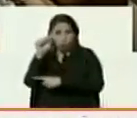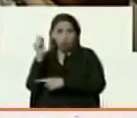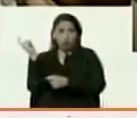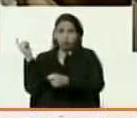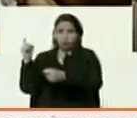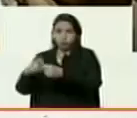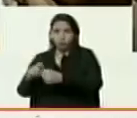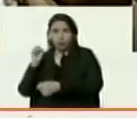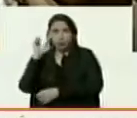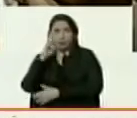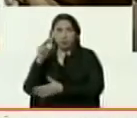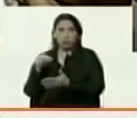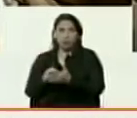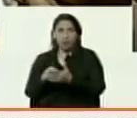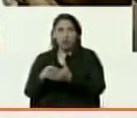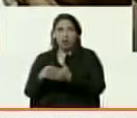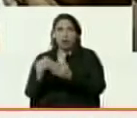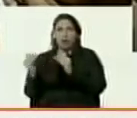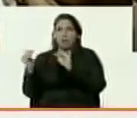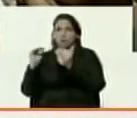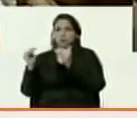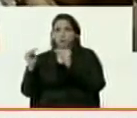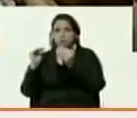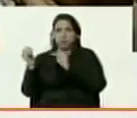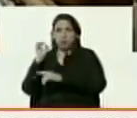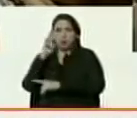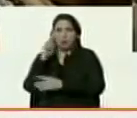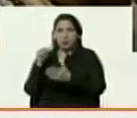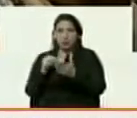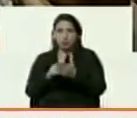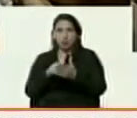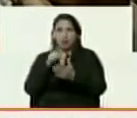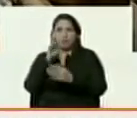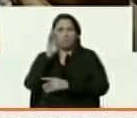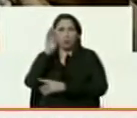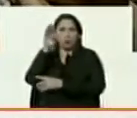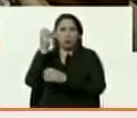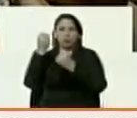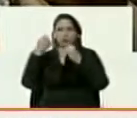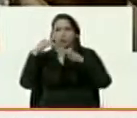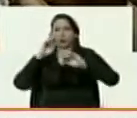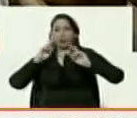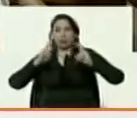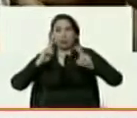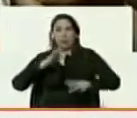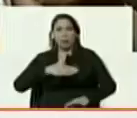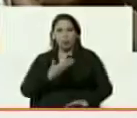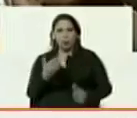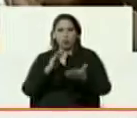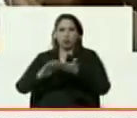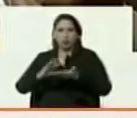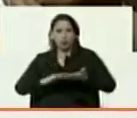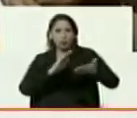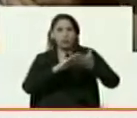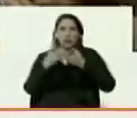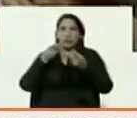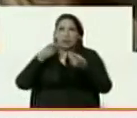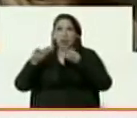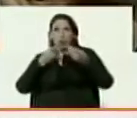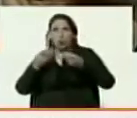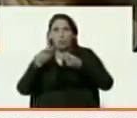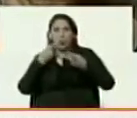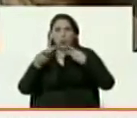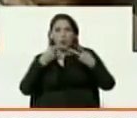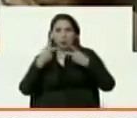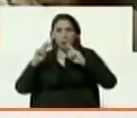reequilibra la Asamblea Nacional, y yo creo que hacia futuro son muchos los temas que podamos resolver en el diálogo político en el seno de la Asamblea Nacional.